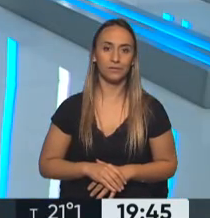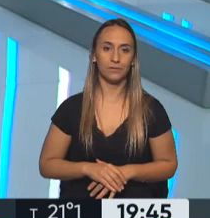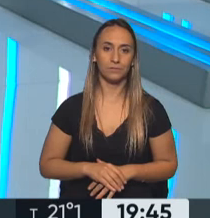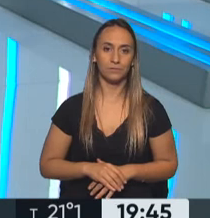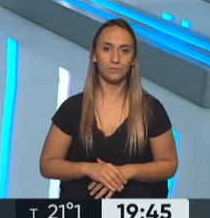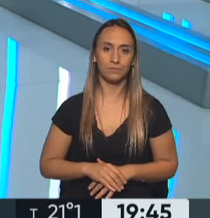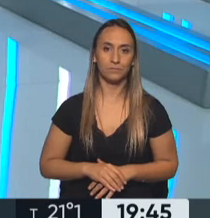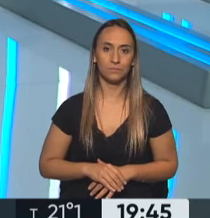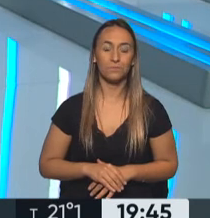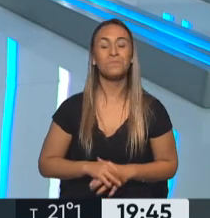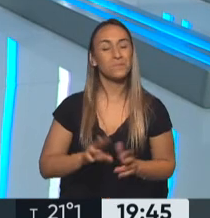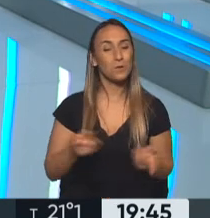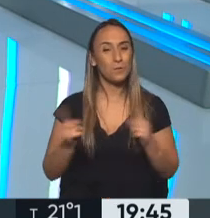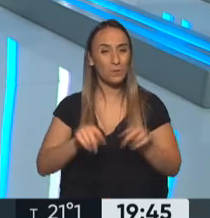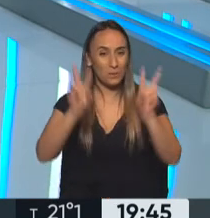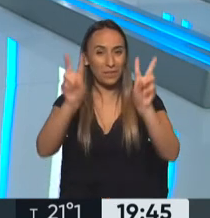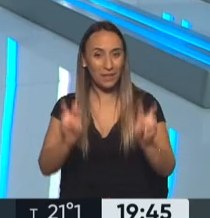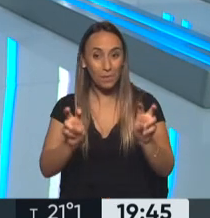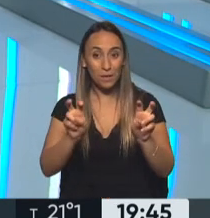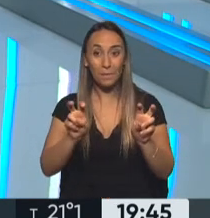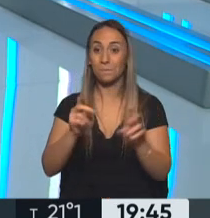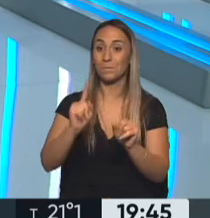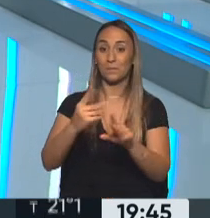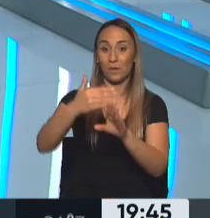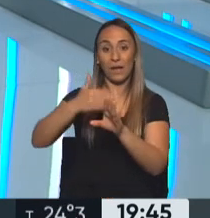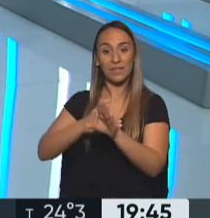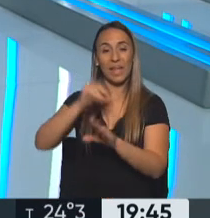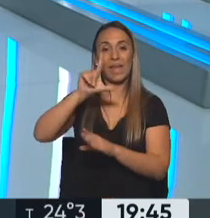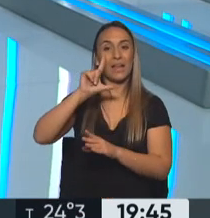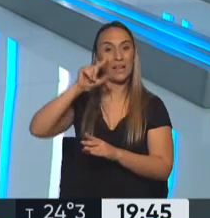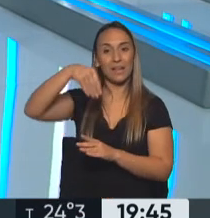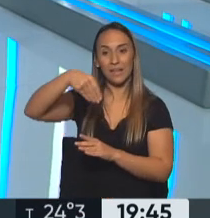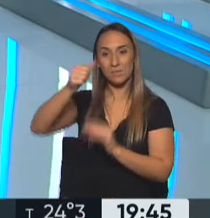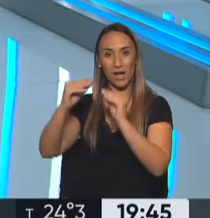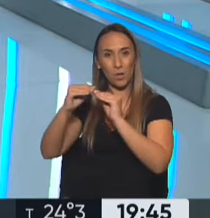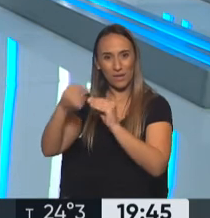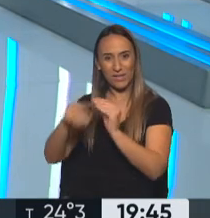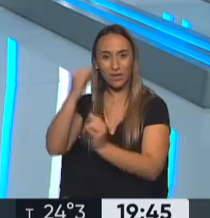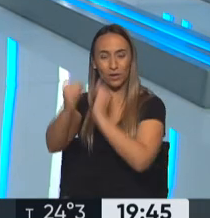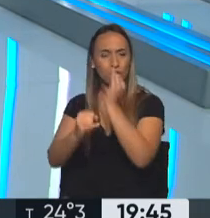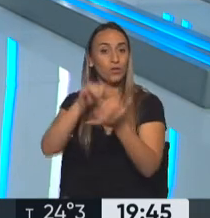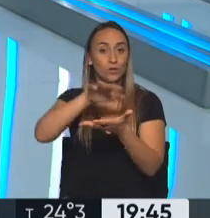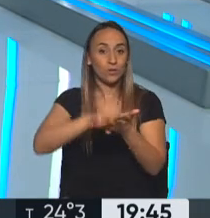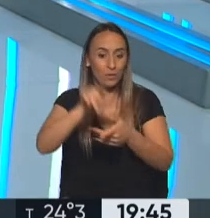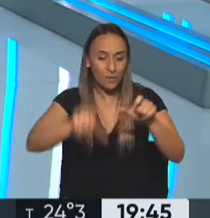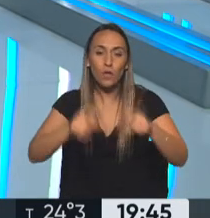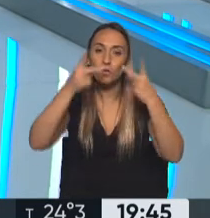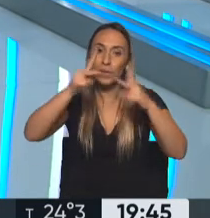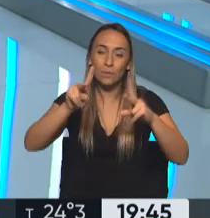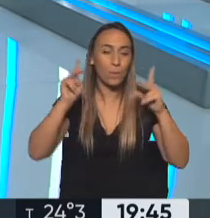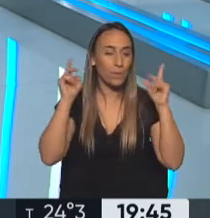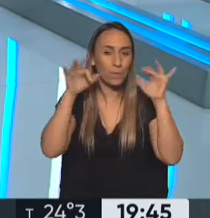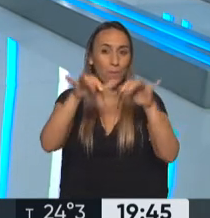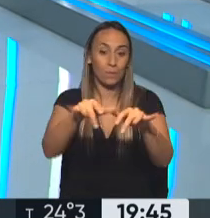retomamos el tema adelantado por ariel lima y es lo que tiene que ver con el arranque del éxodo turístico a propósito este fin